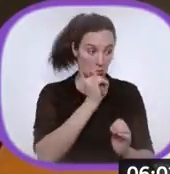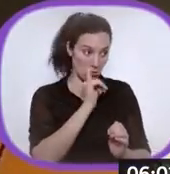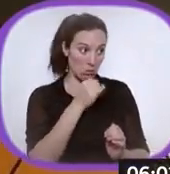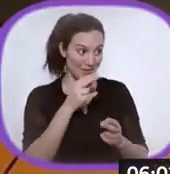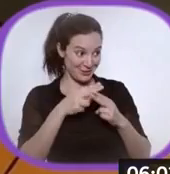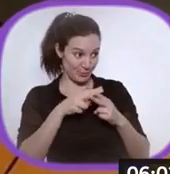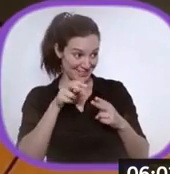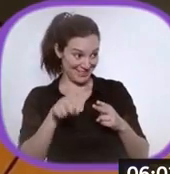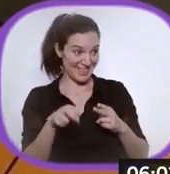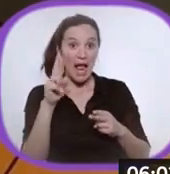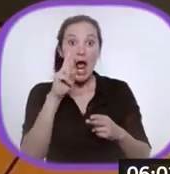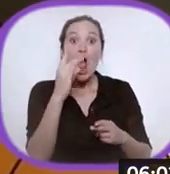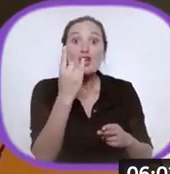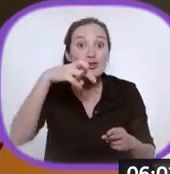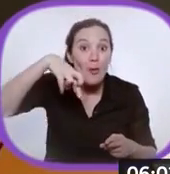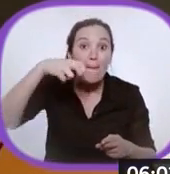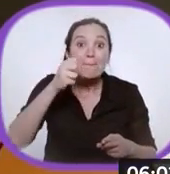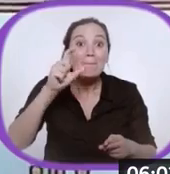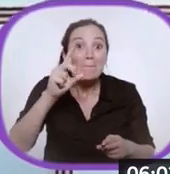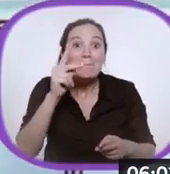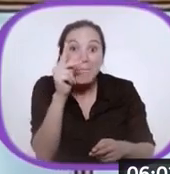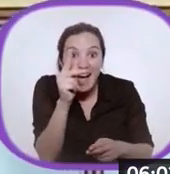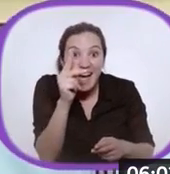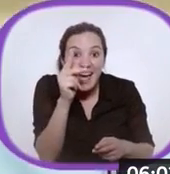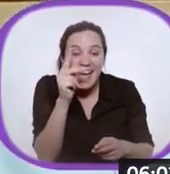hecho, su nombre real es Rupac Inca Huaco.